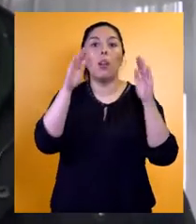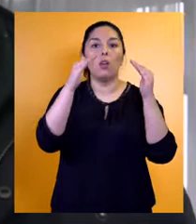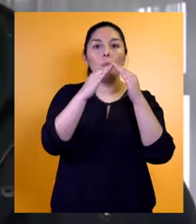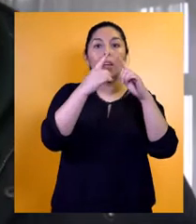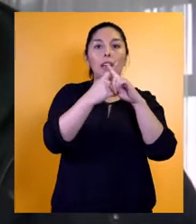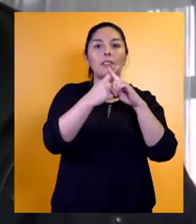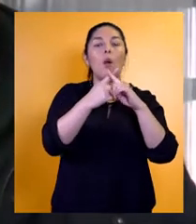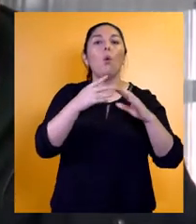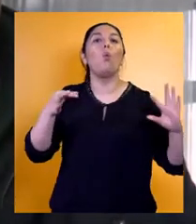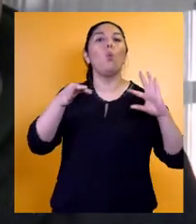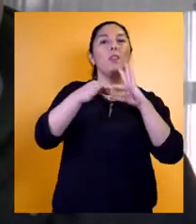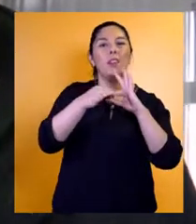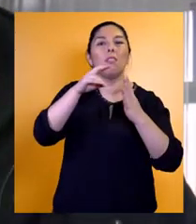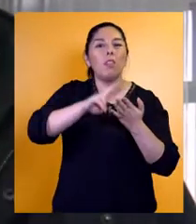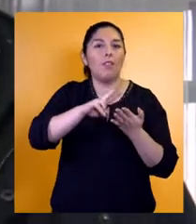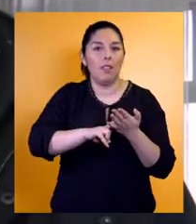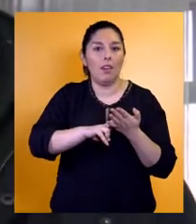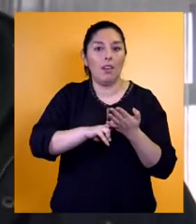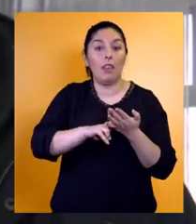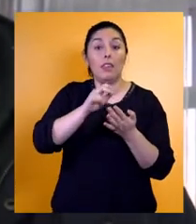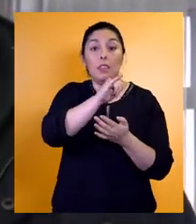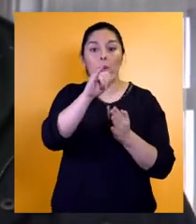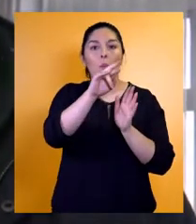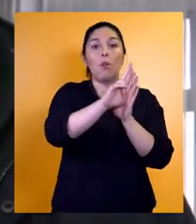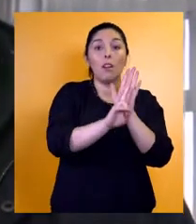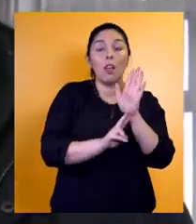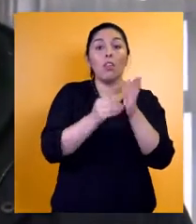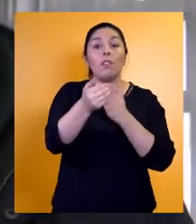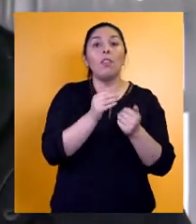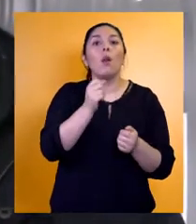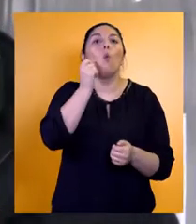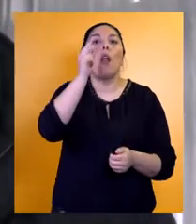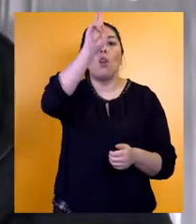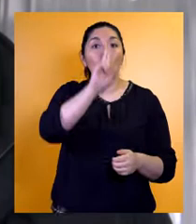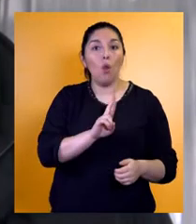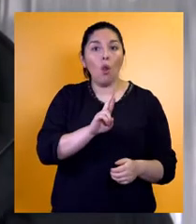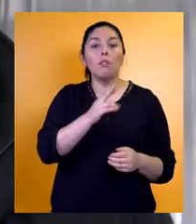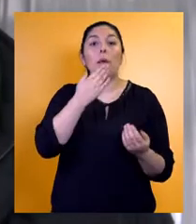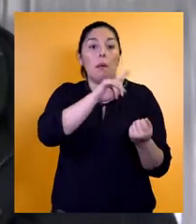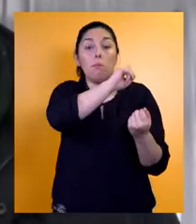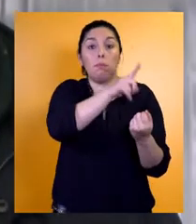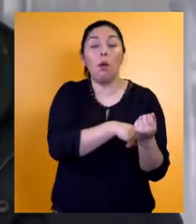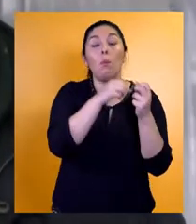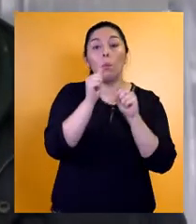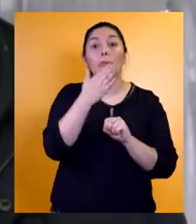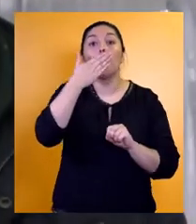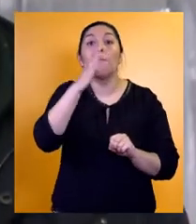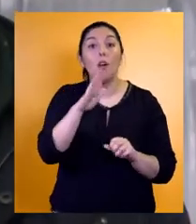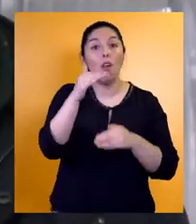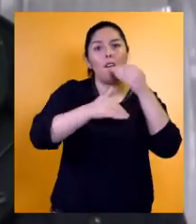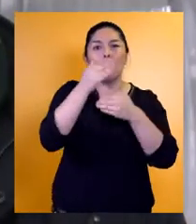y queremos dar directrices para que el rol del laico se empodere y tengamos una